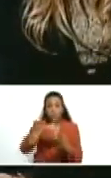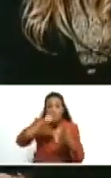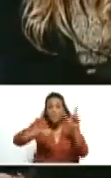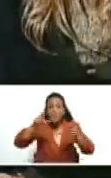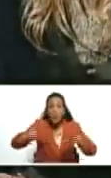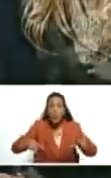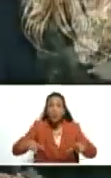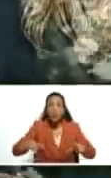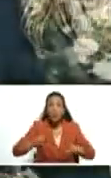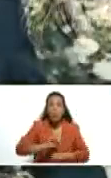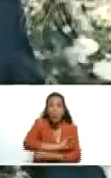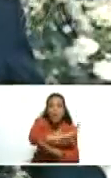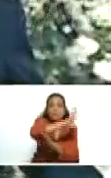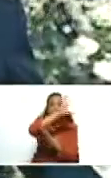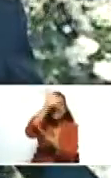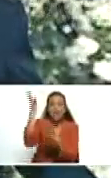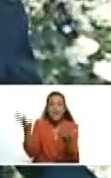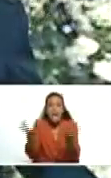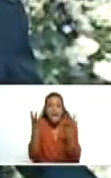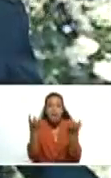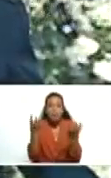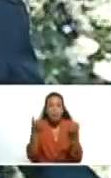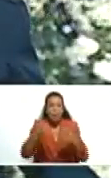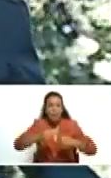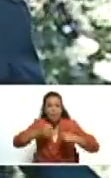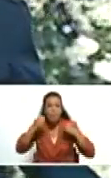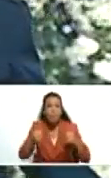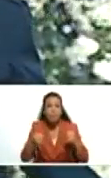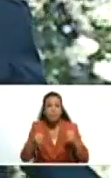el cielo como que está reforzando